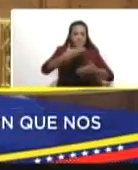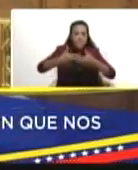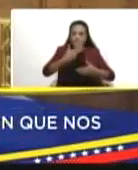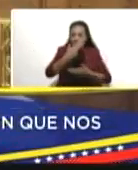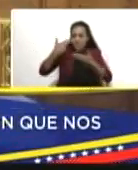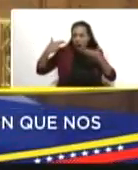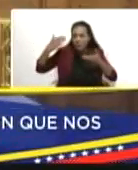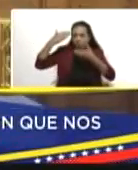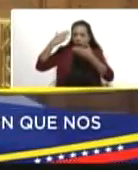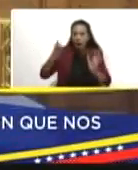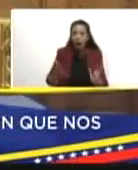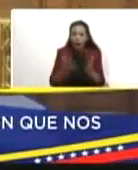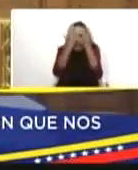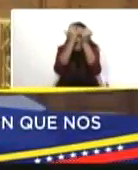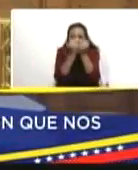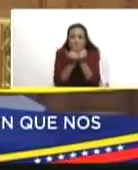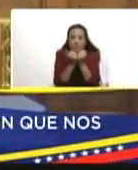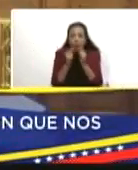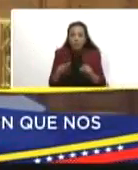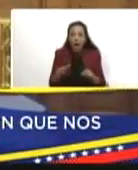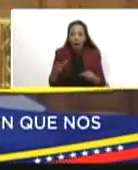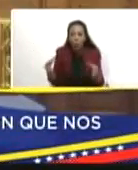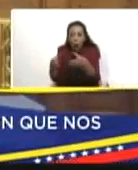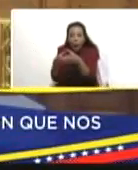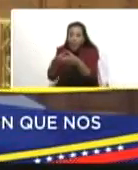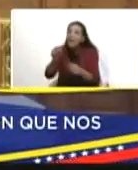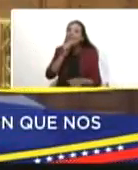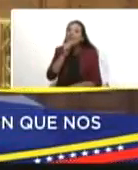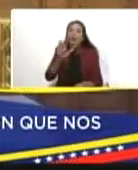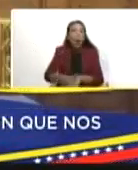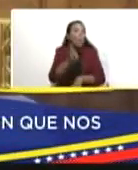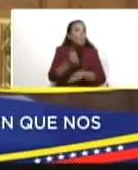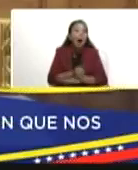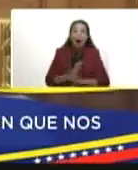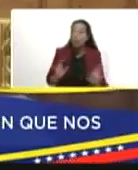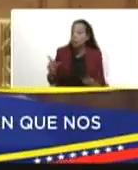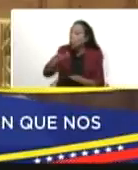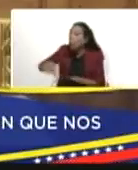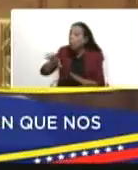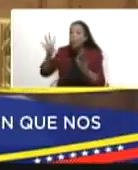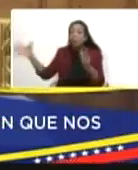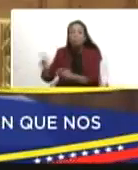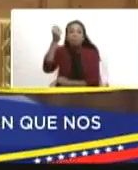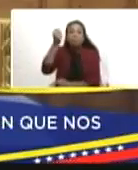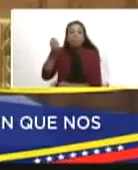corrupción estén donde estén Caiga quien caiga estén donde